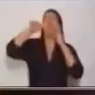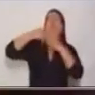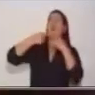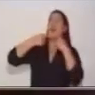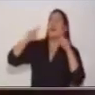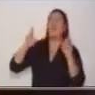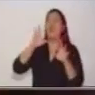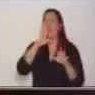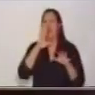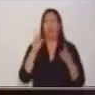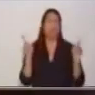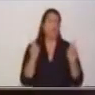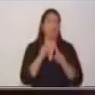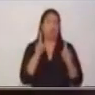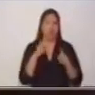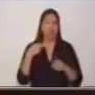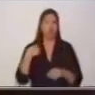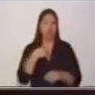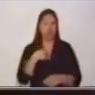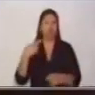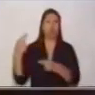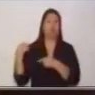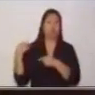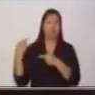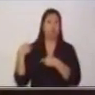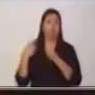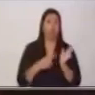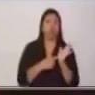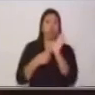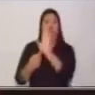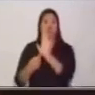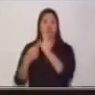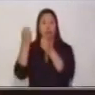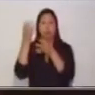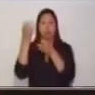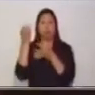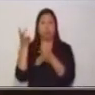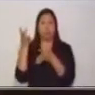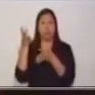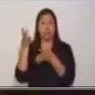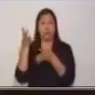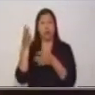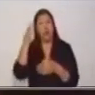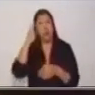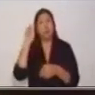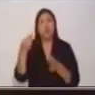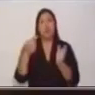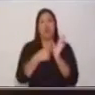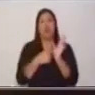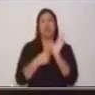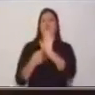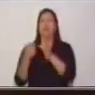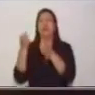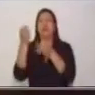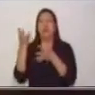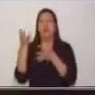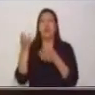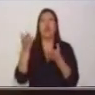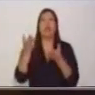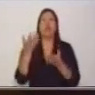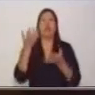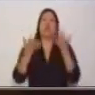una responsabilidad al momento de presentar esa información para no caer en desinformación o